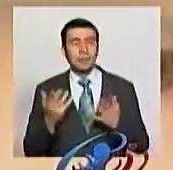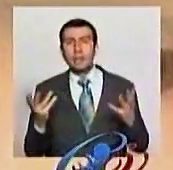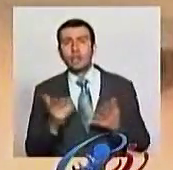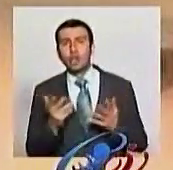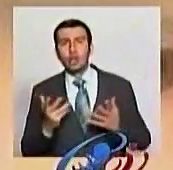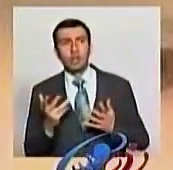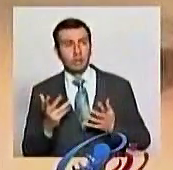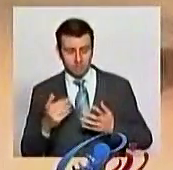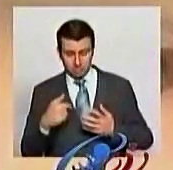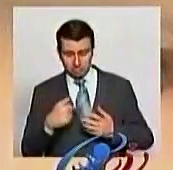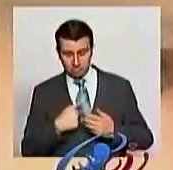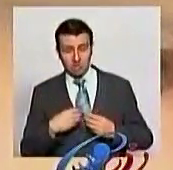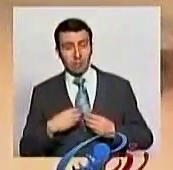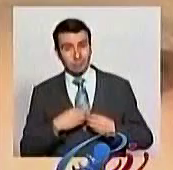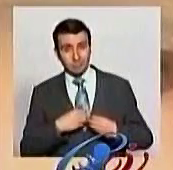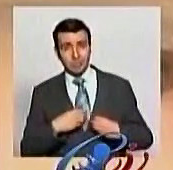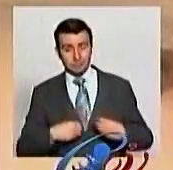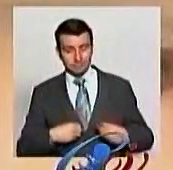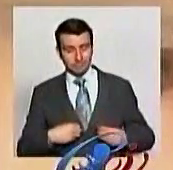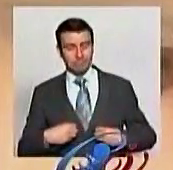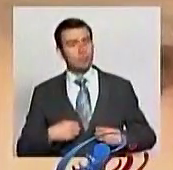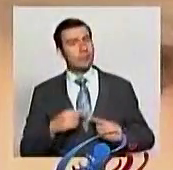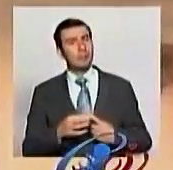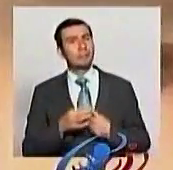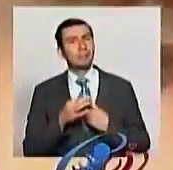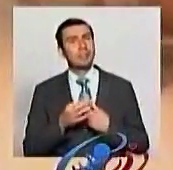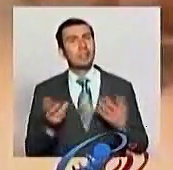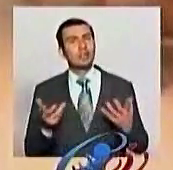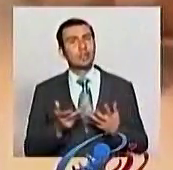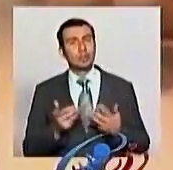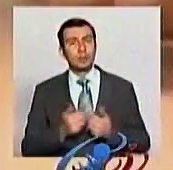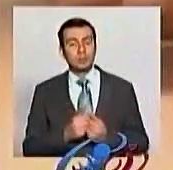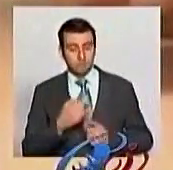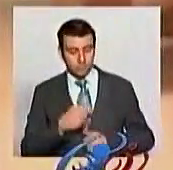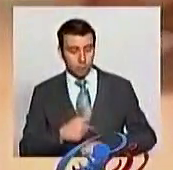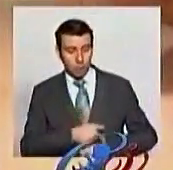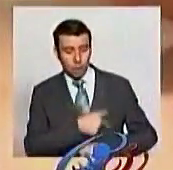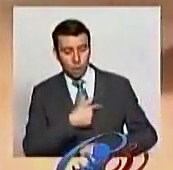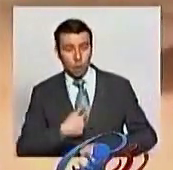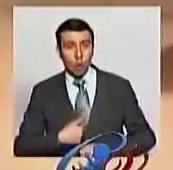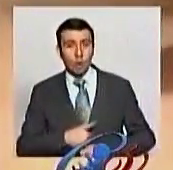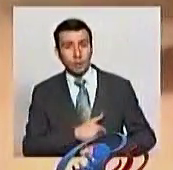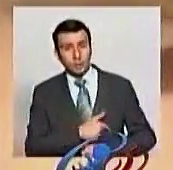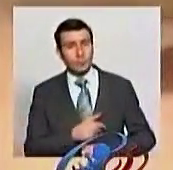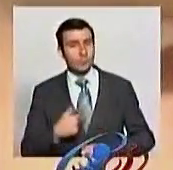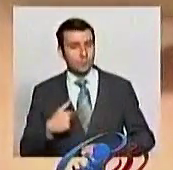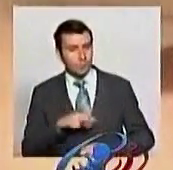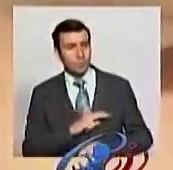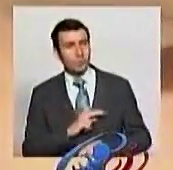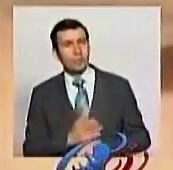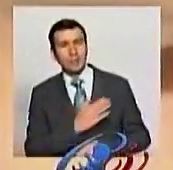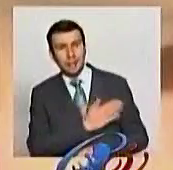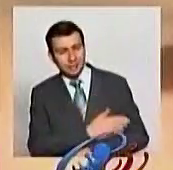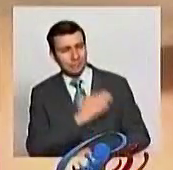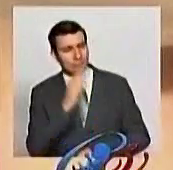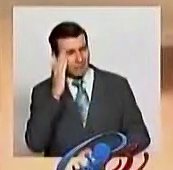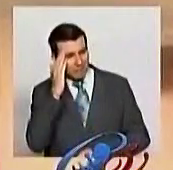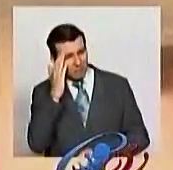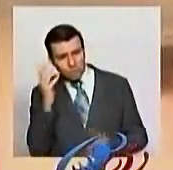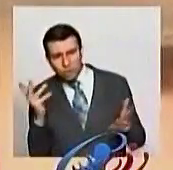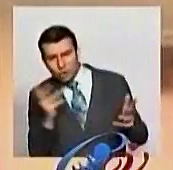va principalmente en las áreas del corazón que nosotros ya sabemos